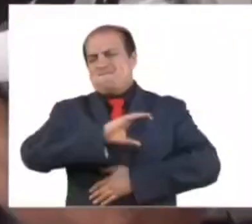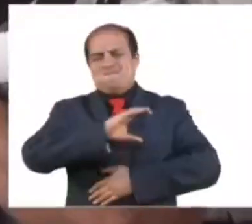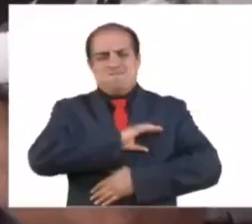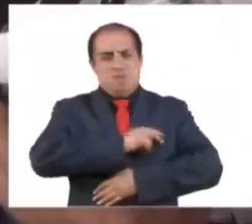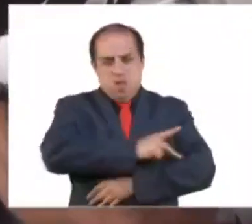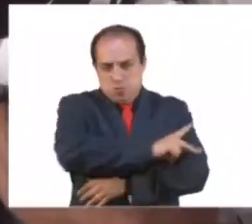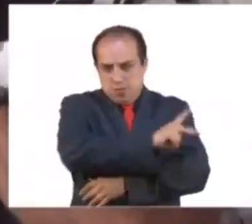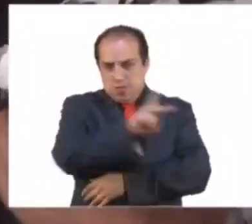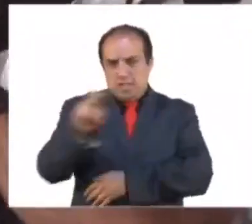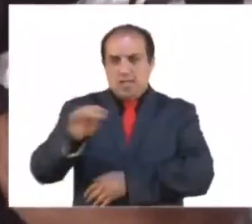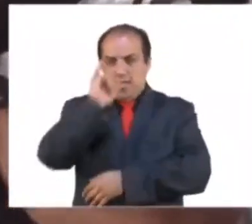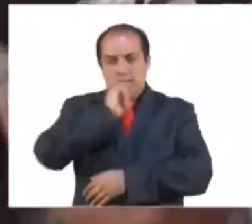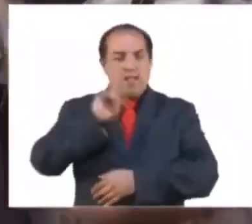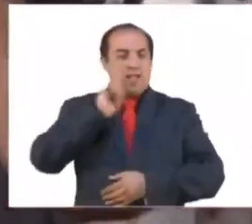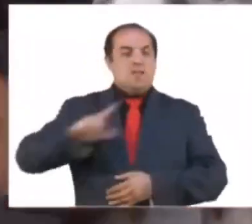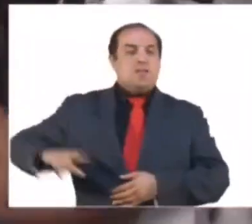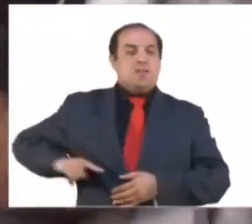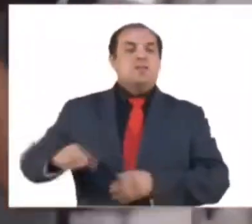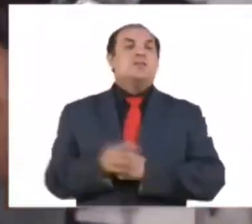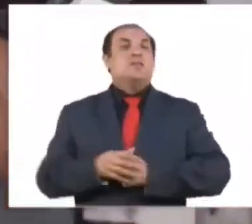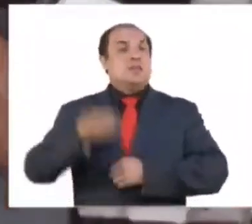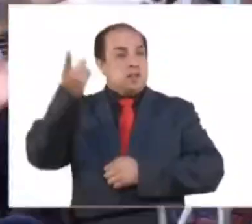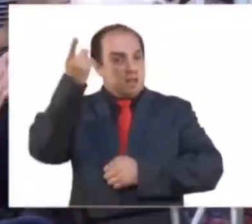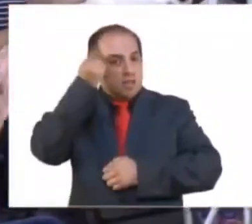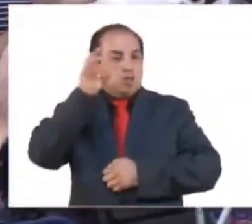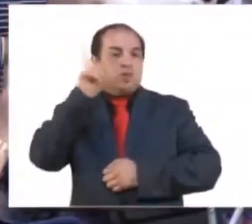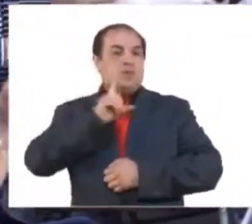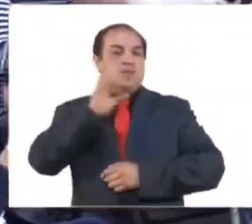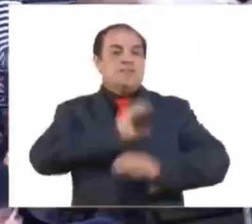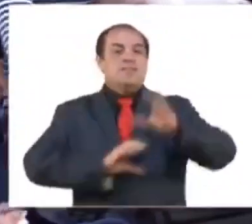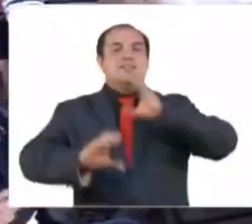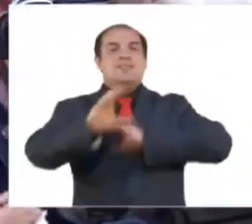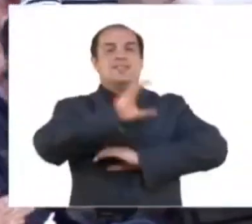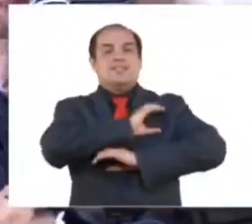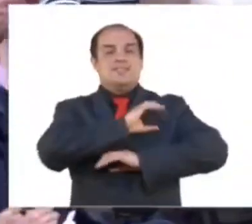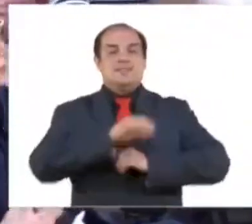la jefa de gobierno, la doctora Claudia Sheinbaum.